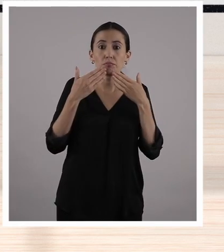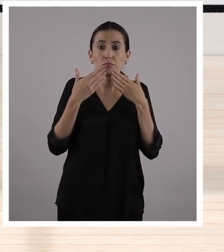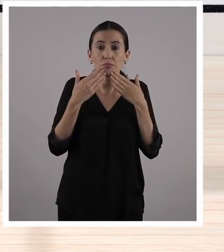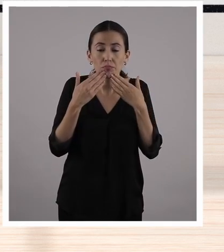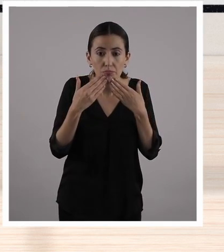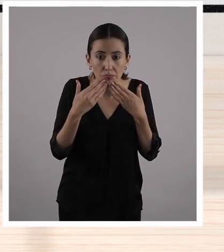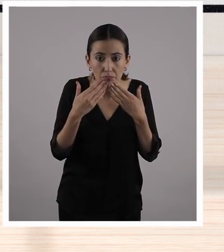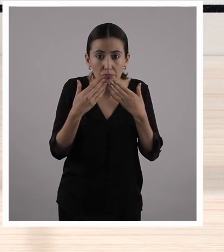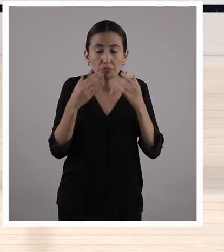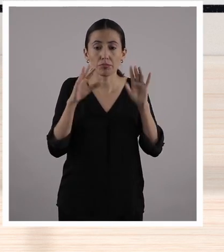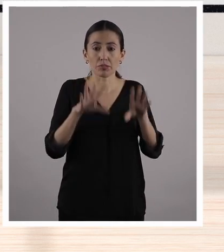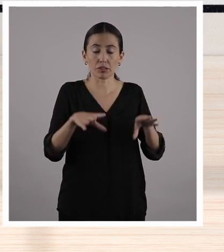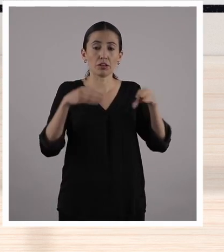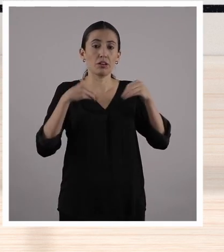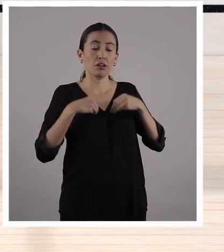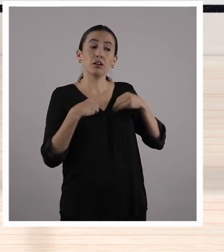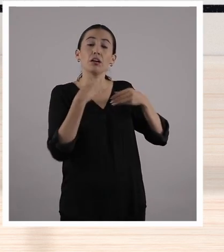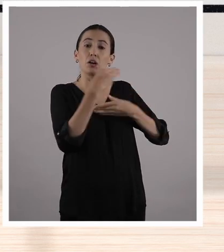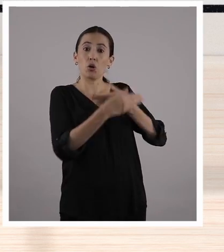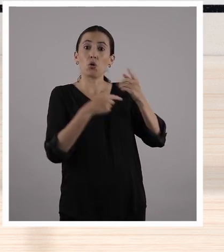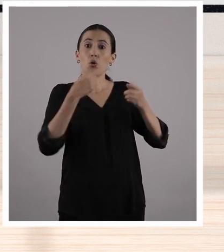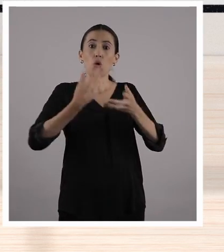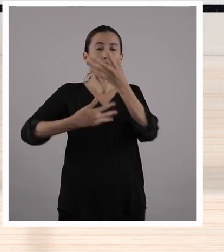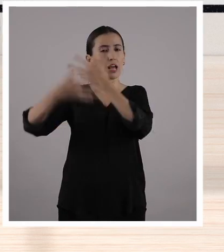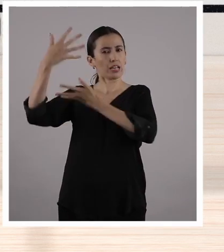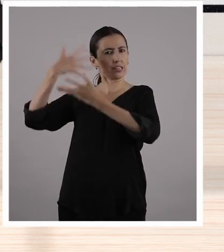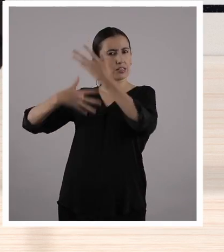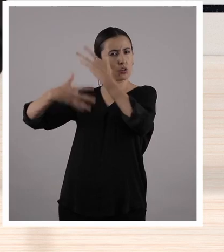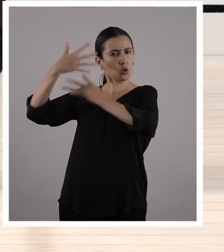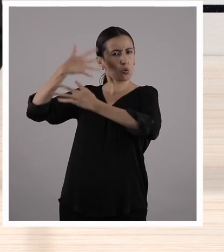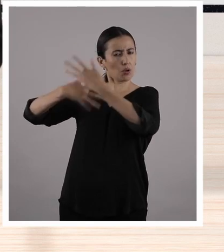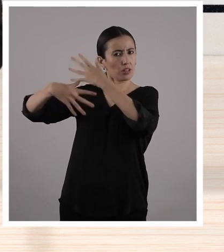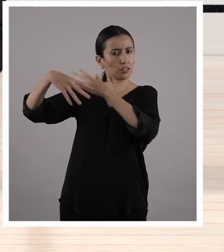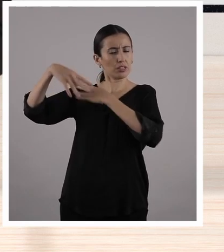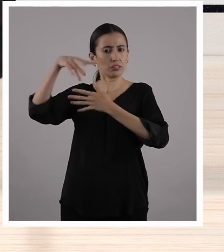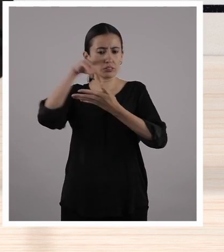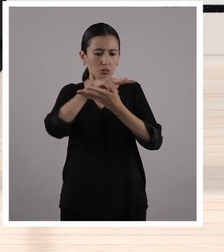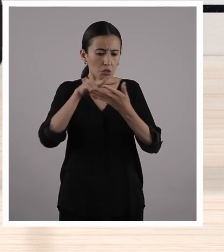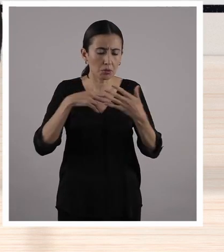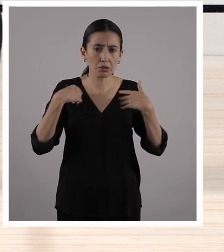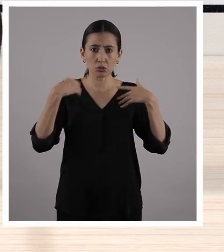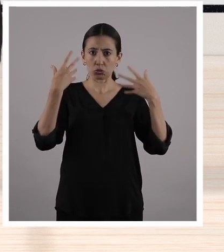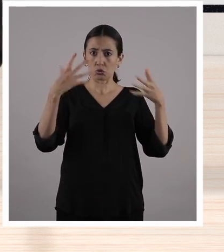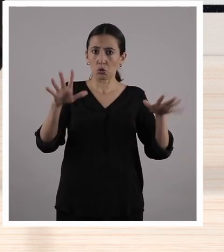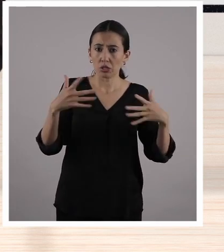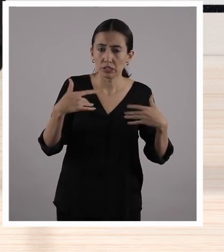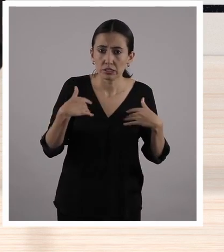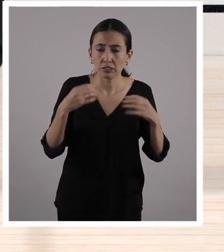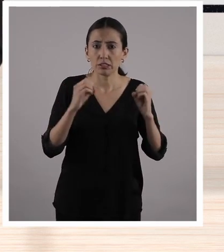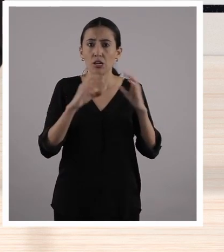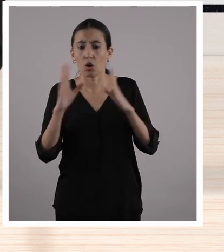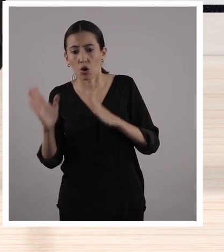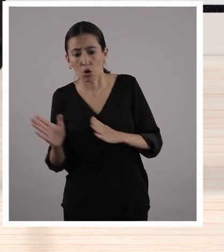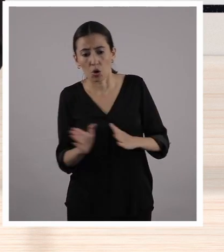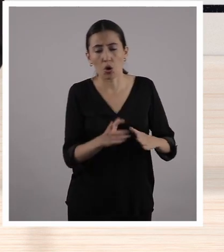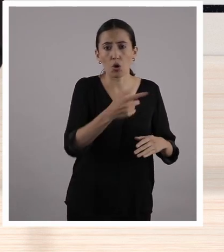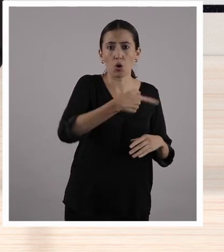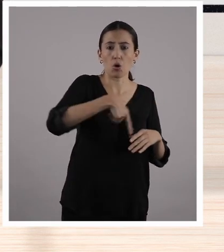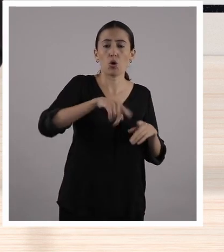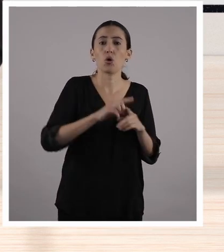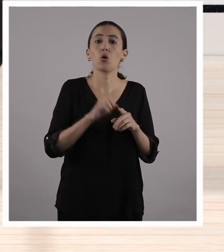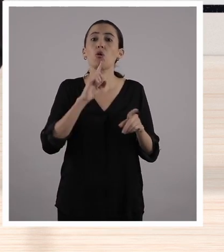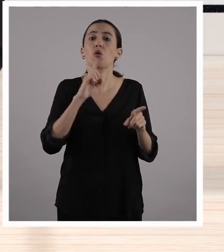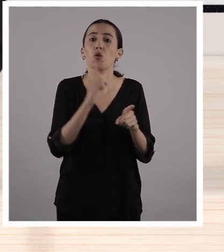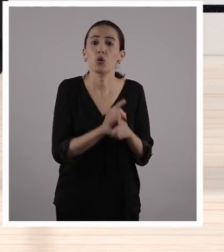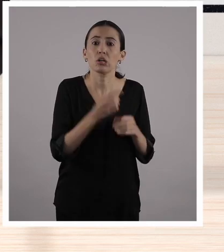Marce. Generalmente en la antigüedad, cuando no existía la escritura, las cosas se iban contando de boca en